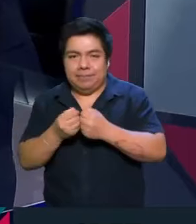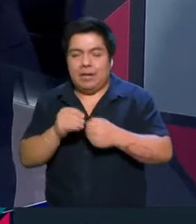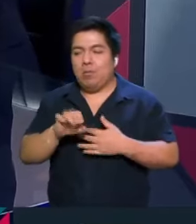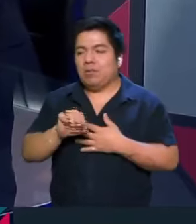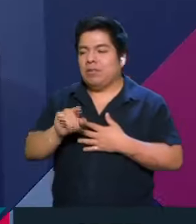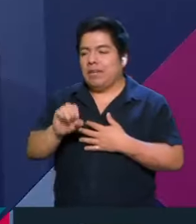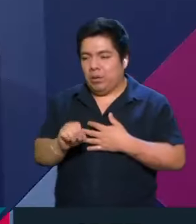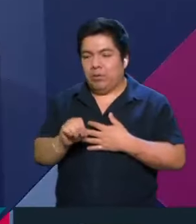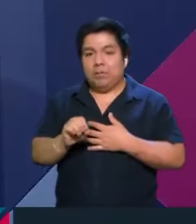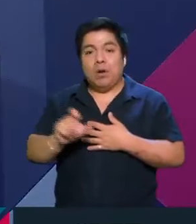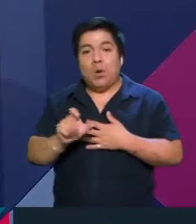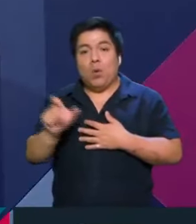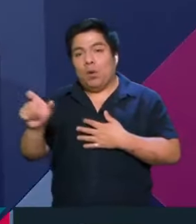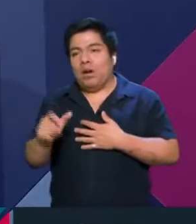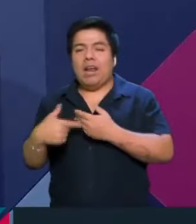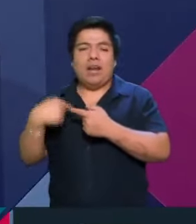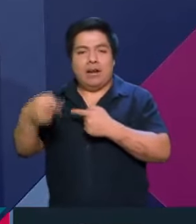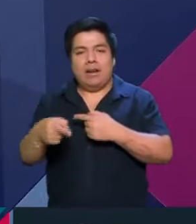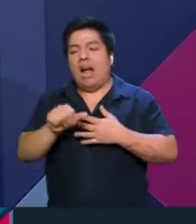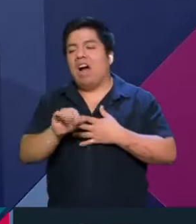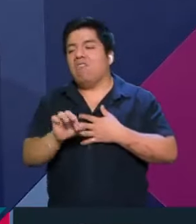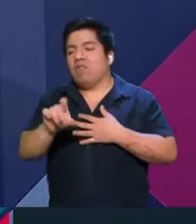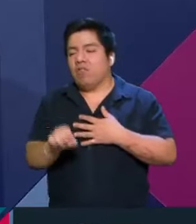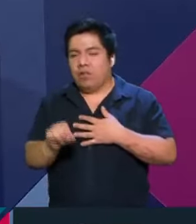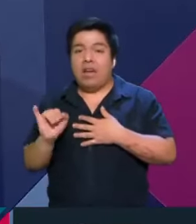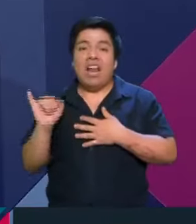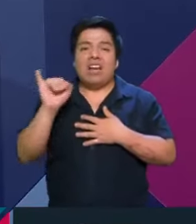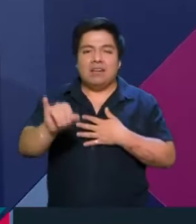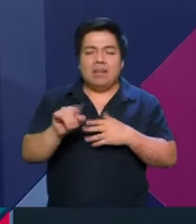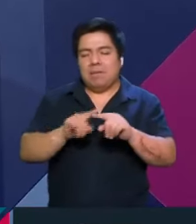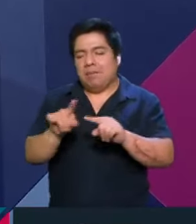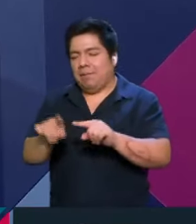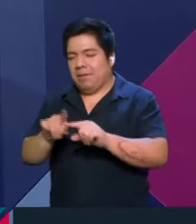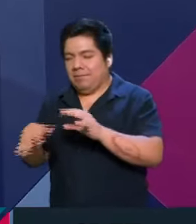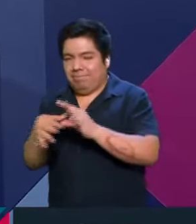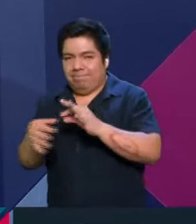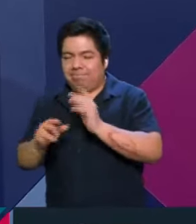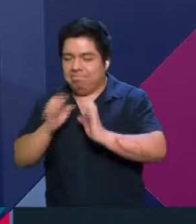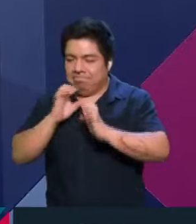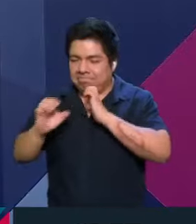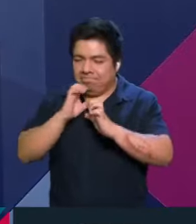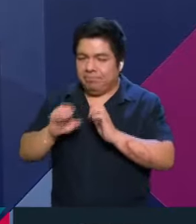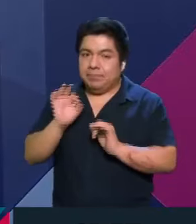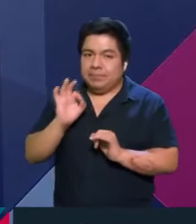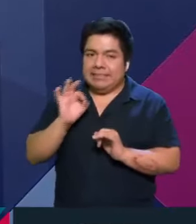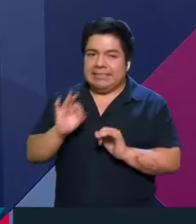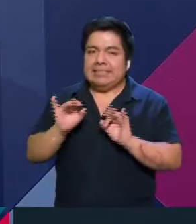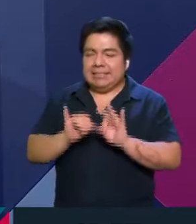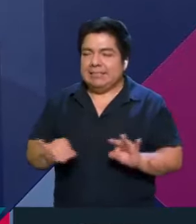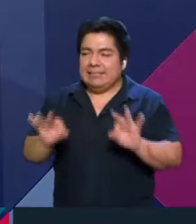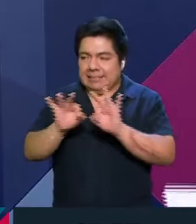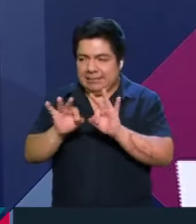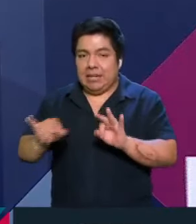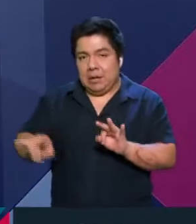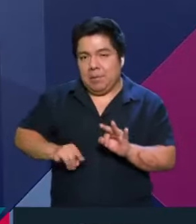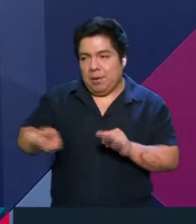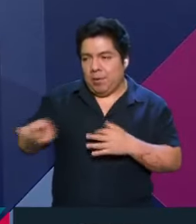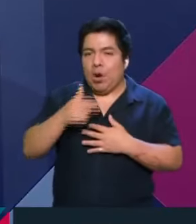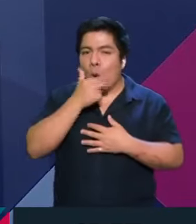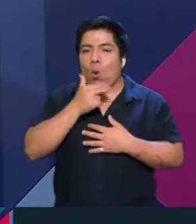Musacchio en A Fondo el próximo jueves, ¿no? Junto con otros materiales, pero la entrevista es muy interesante porque Humberto es un